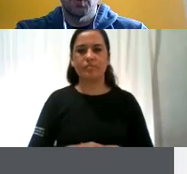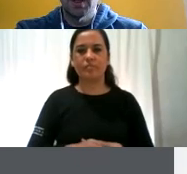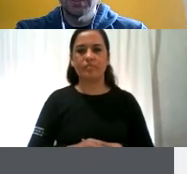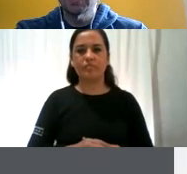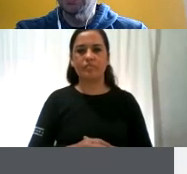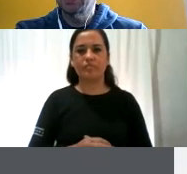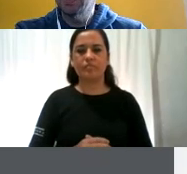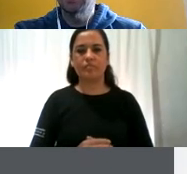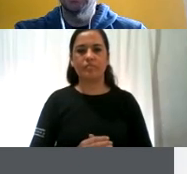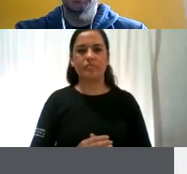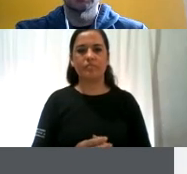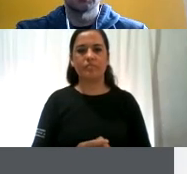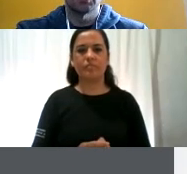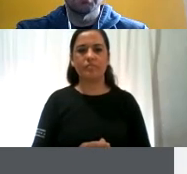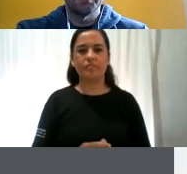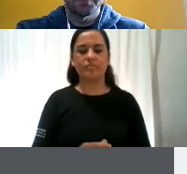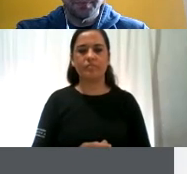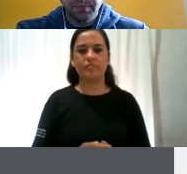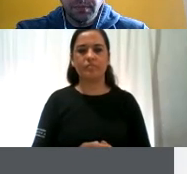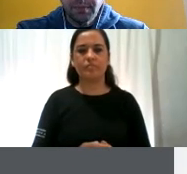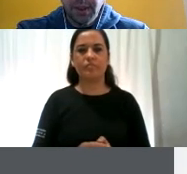aproximadamente iguales en cada dirección.